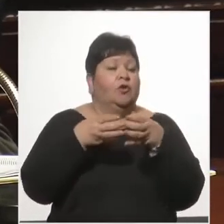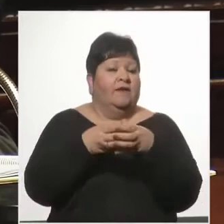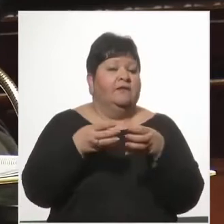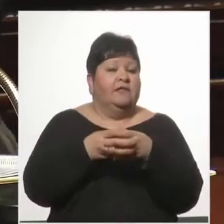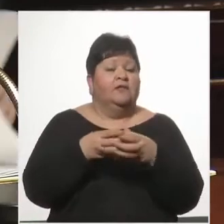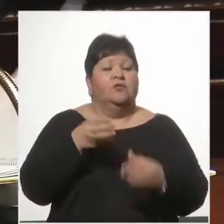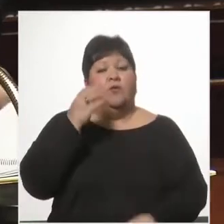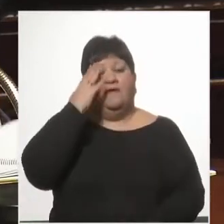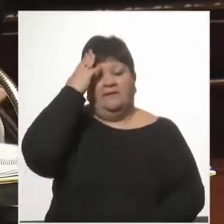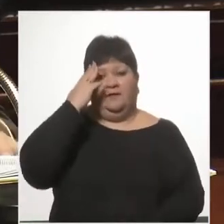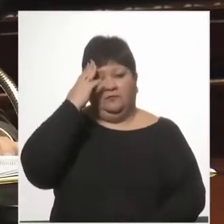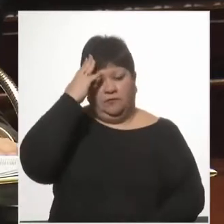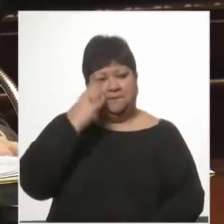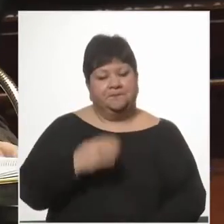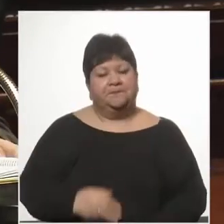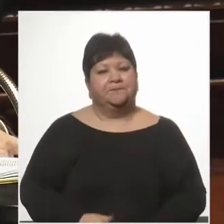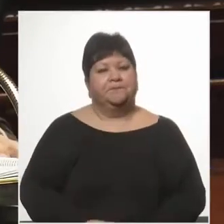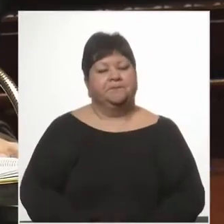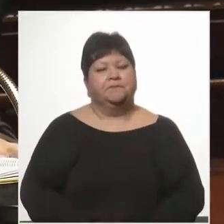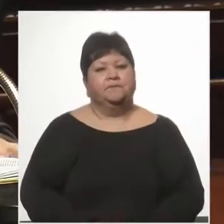Cabildo Abierto.